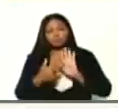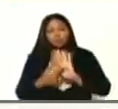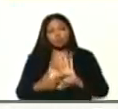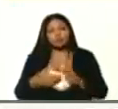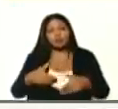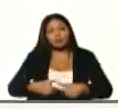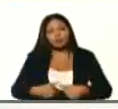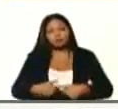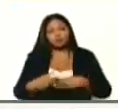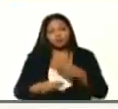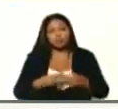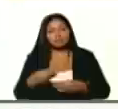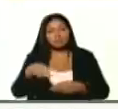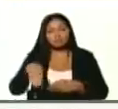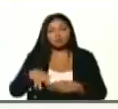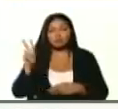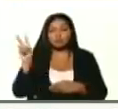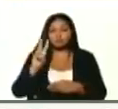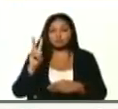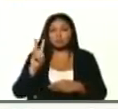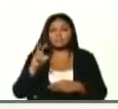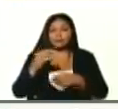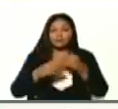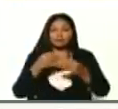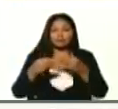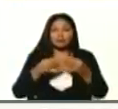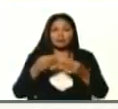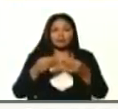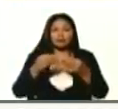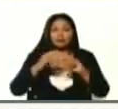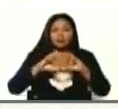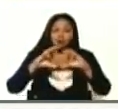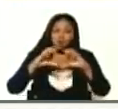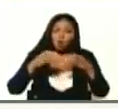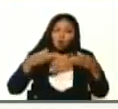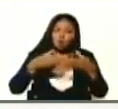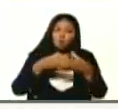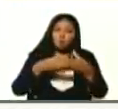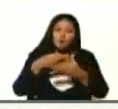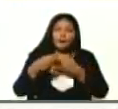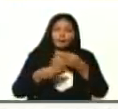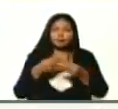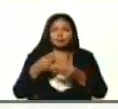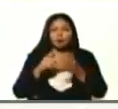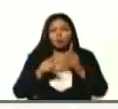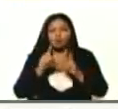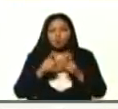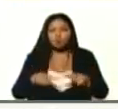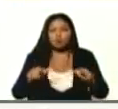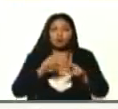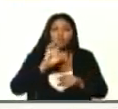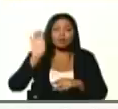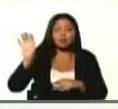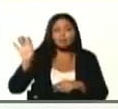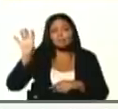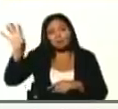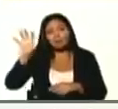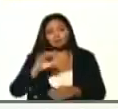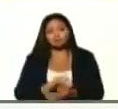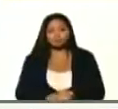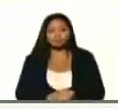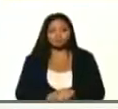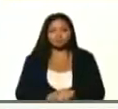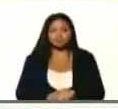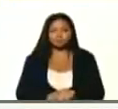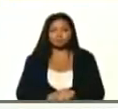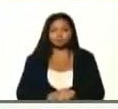el Estado venezolano para desactivar a las bandas delictivas que se han enquistado en algunas zonas del país y a la mafia que